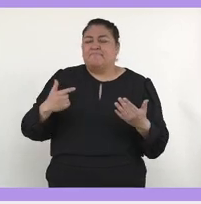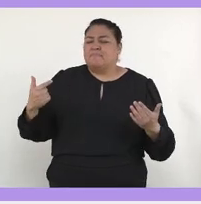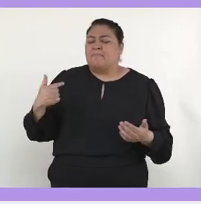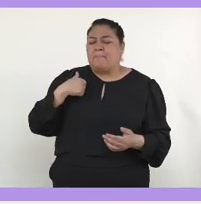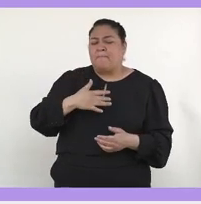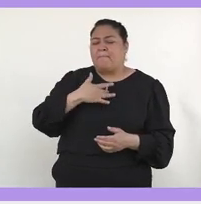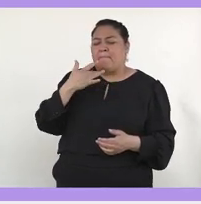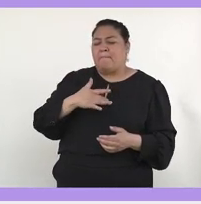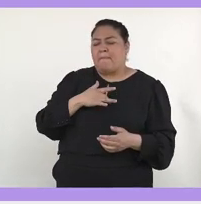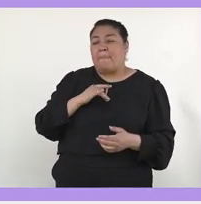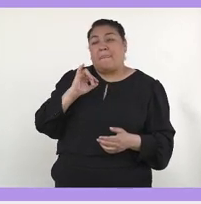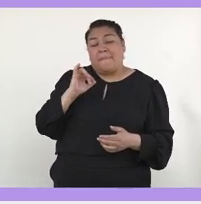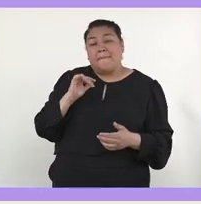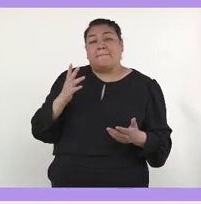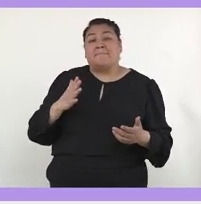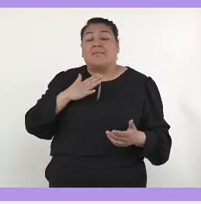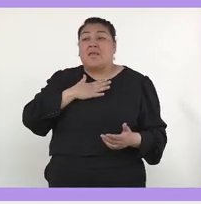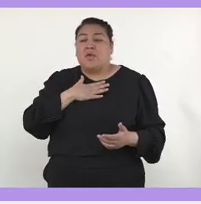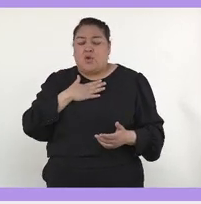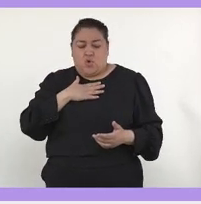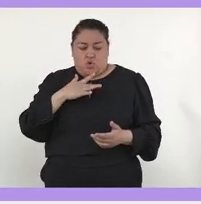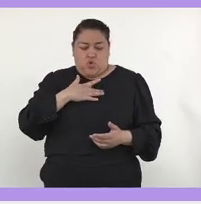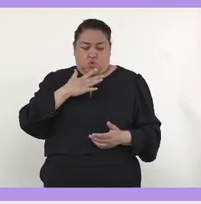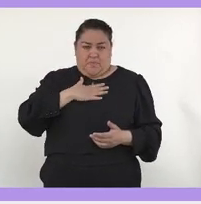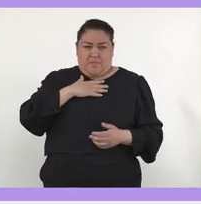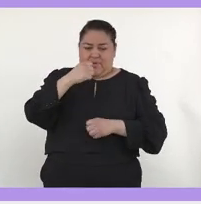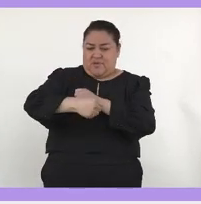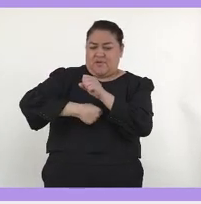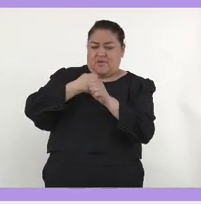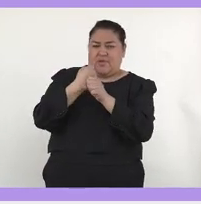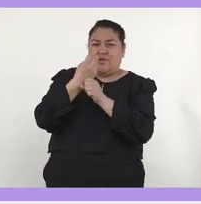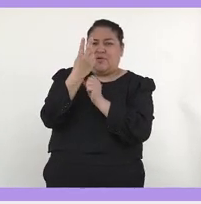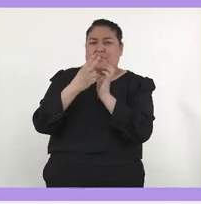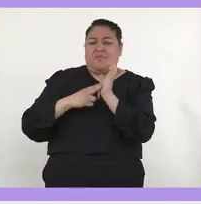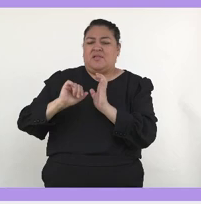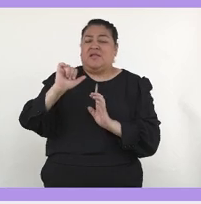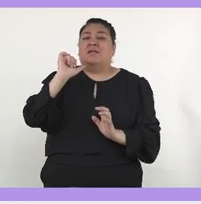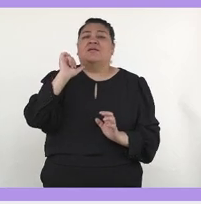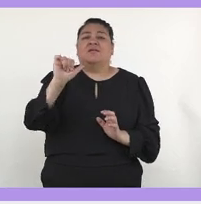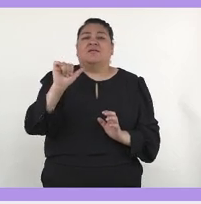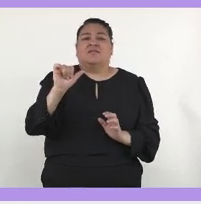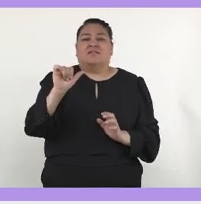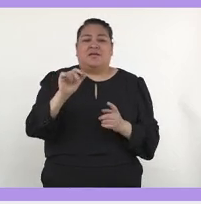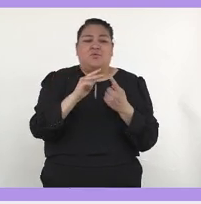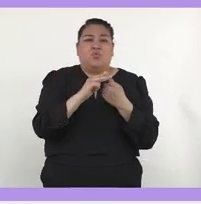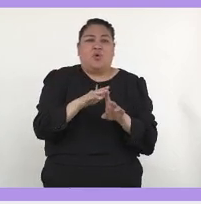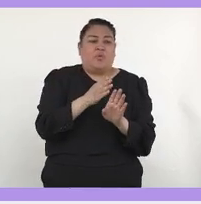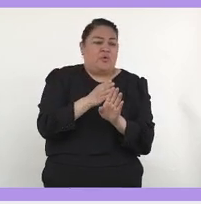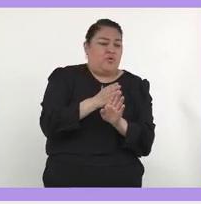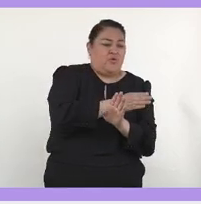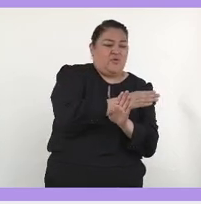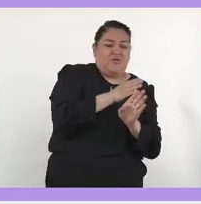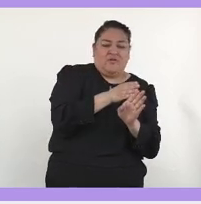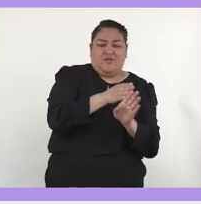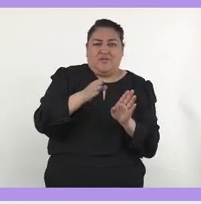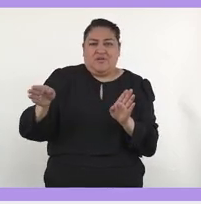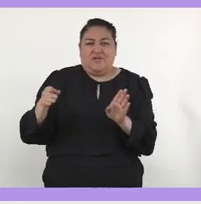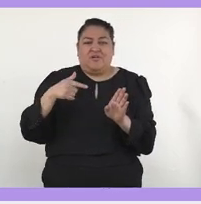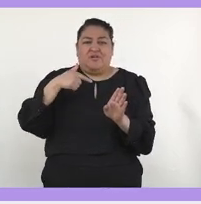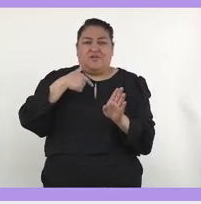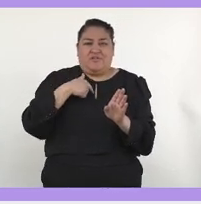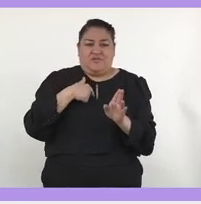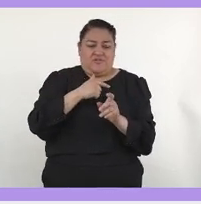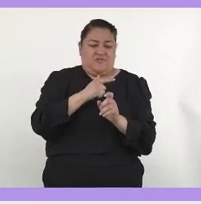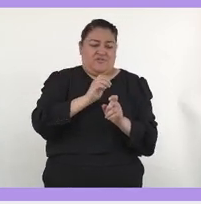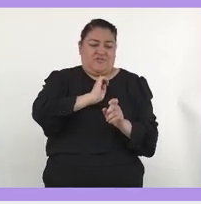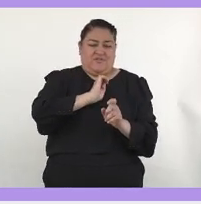sí a mí para mí en lo personal el 2016 además marca una atención después porque en el 2016 recibo mi título